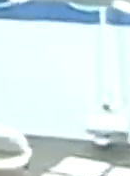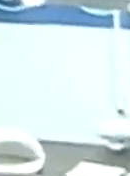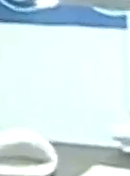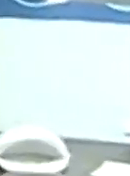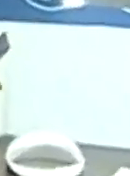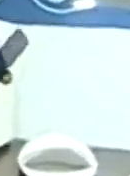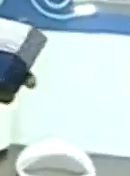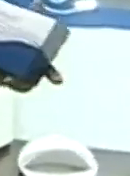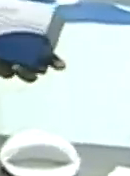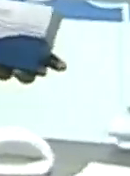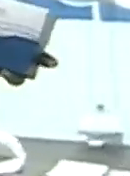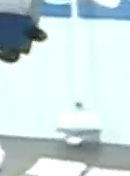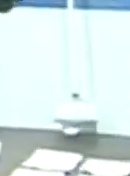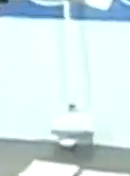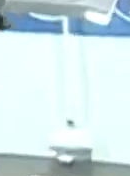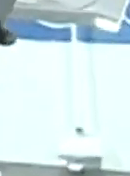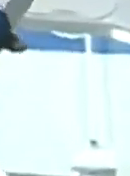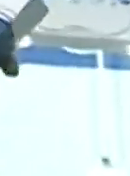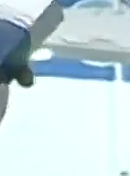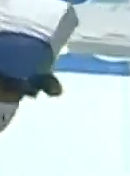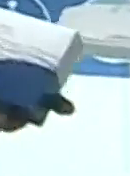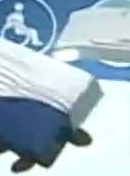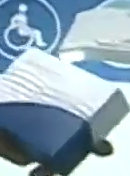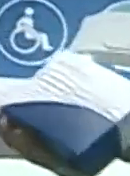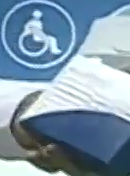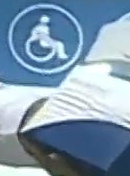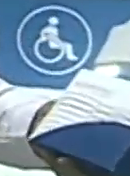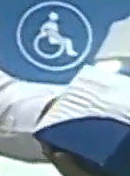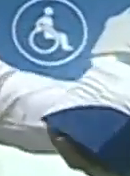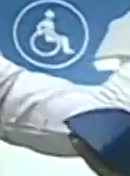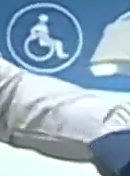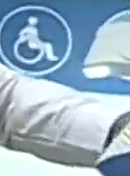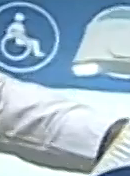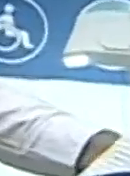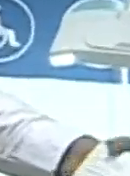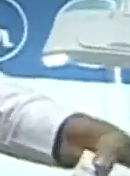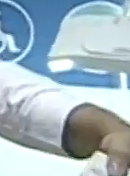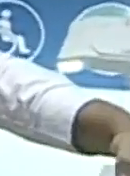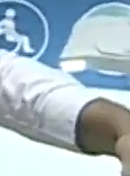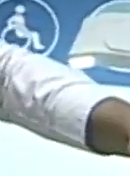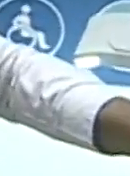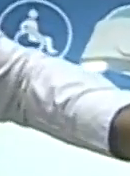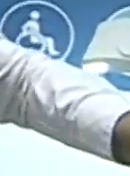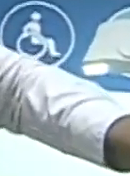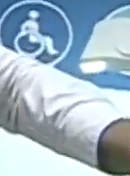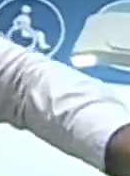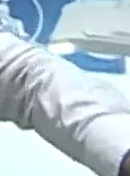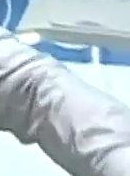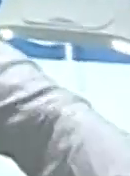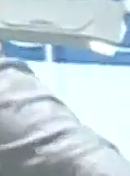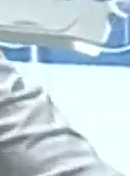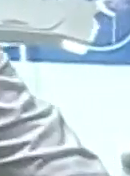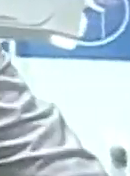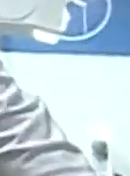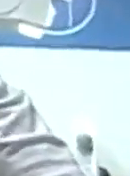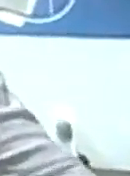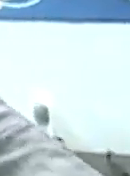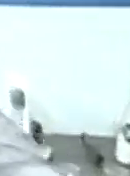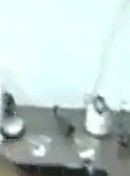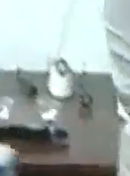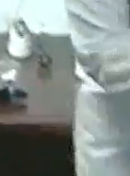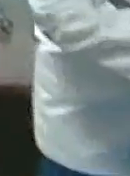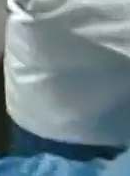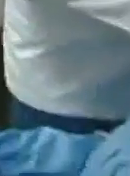estas son parte de las prótesis que gracias al convenio Cuba-Venezuela están llegando acá